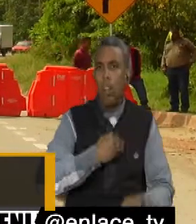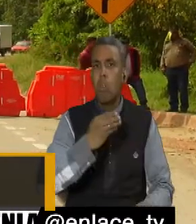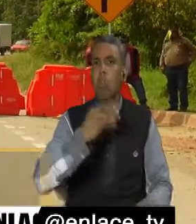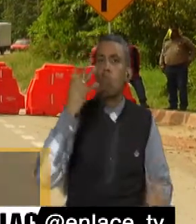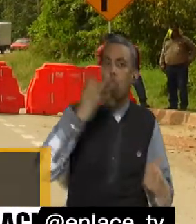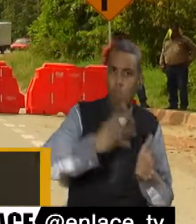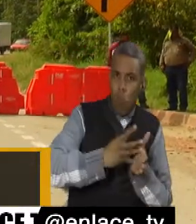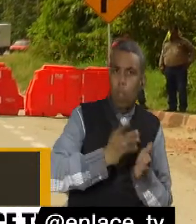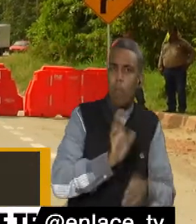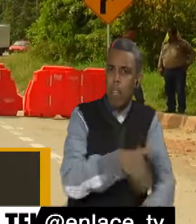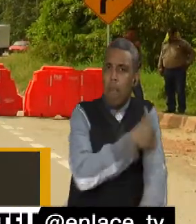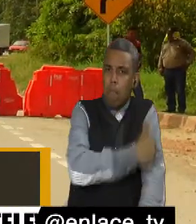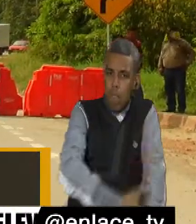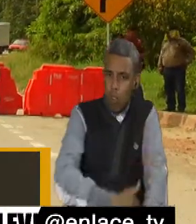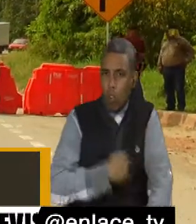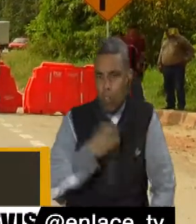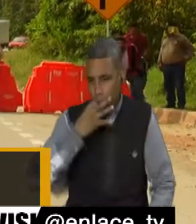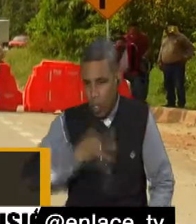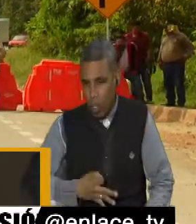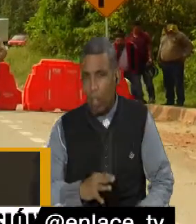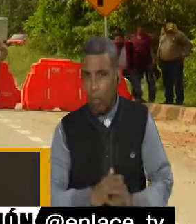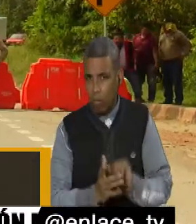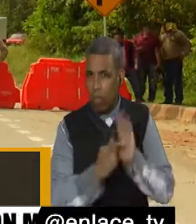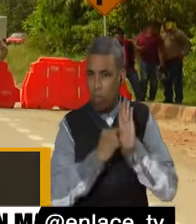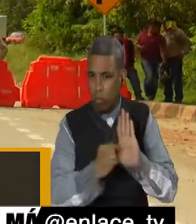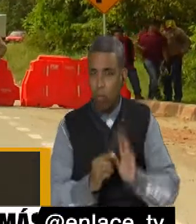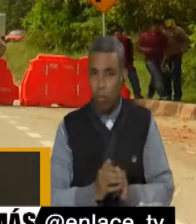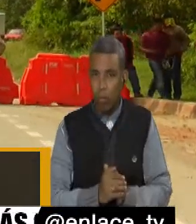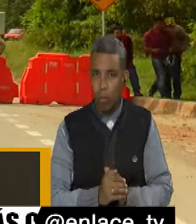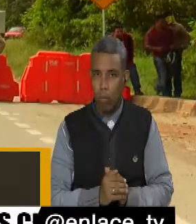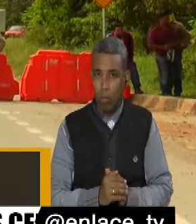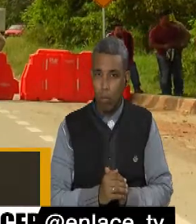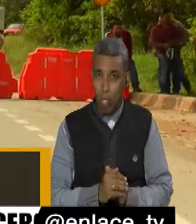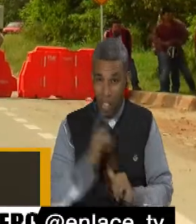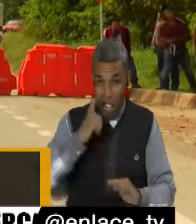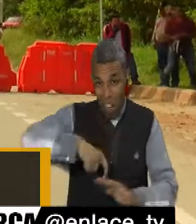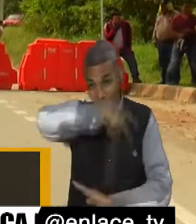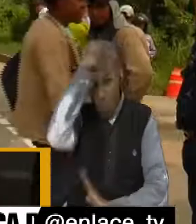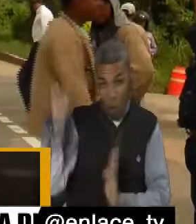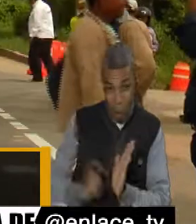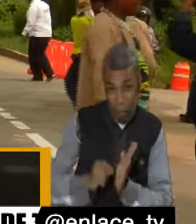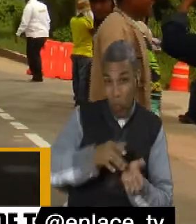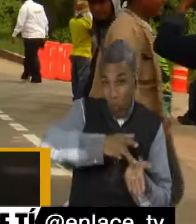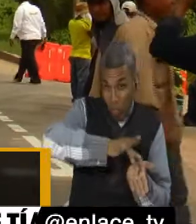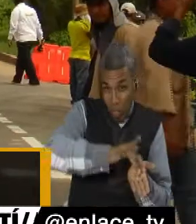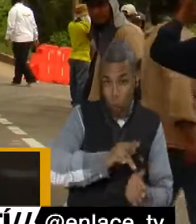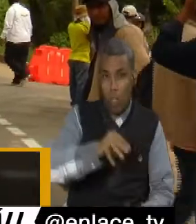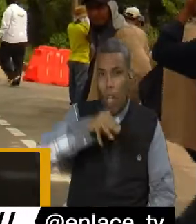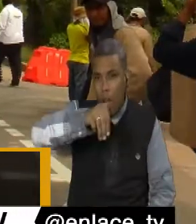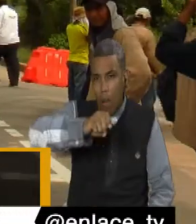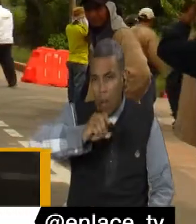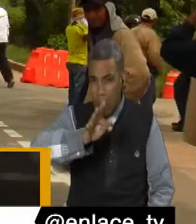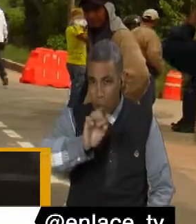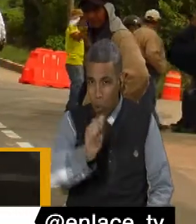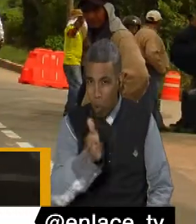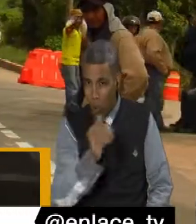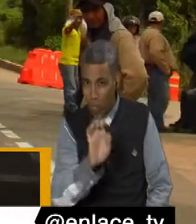las deudas son de la firma contratista directa que es Mota Engil. También hay algunos de sus subcontratistas que